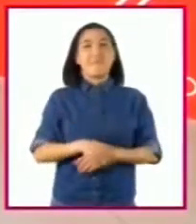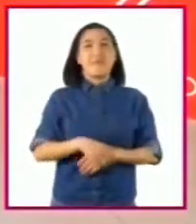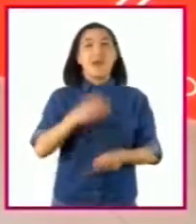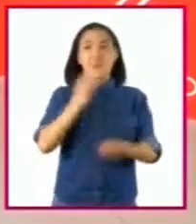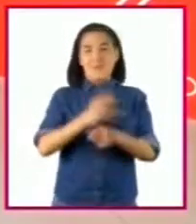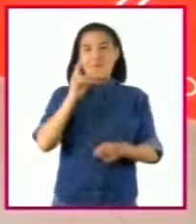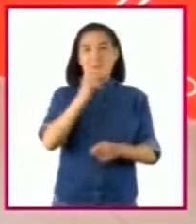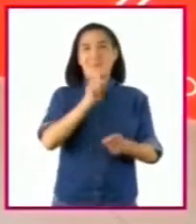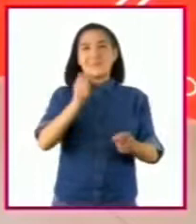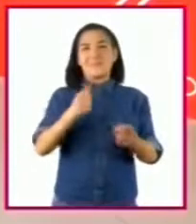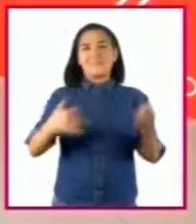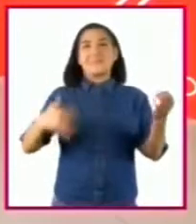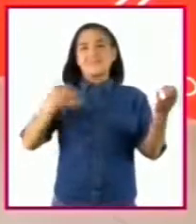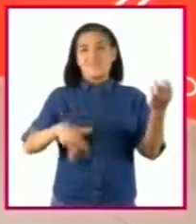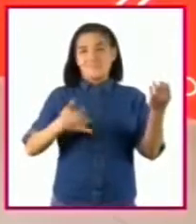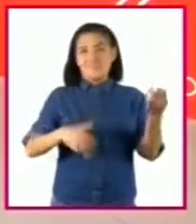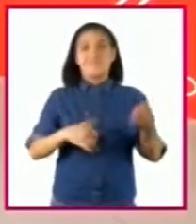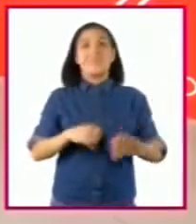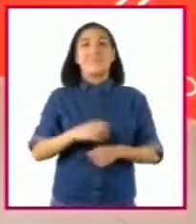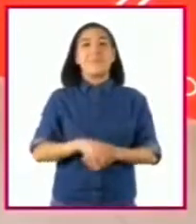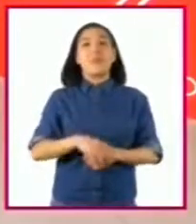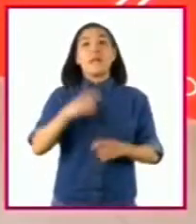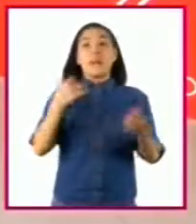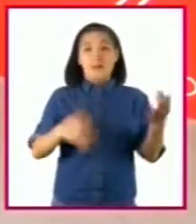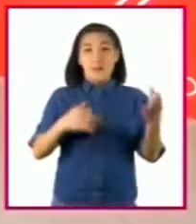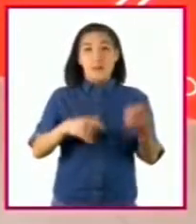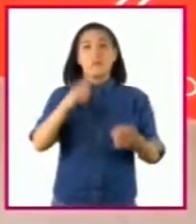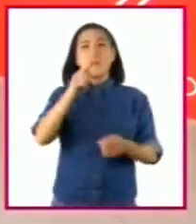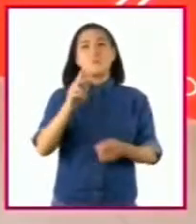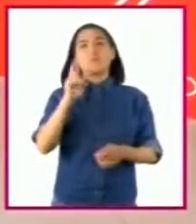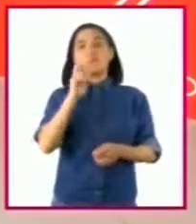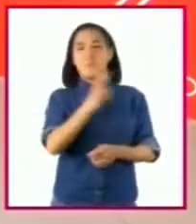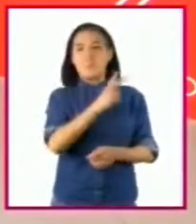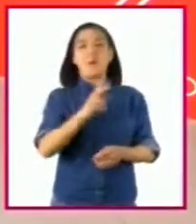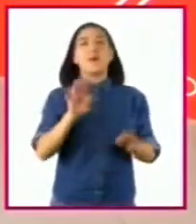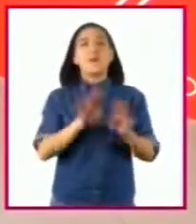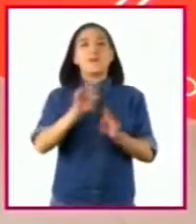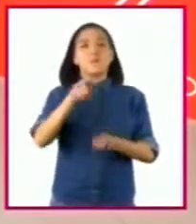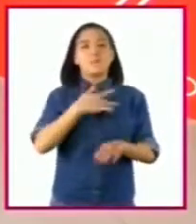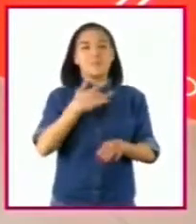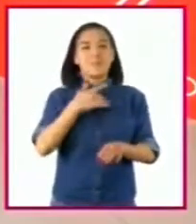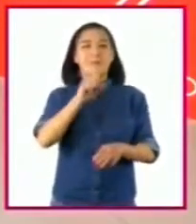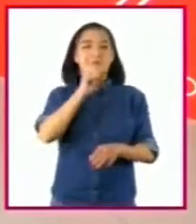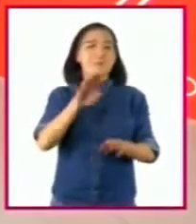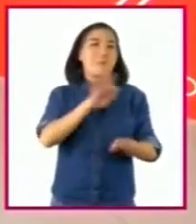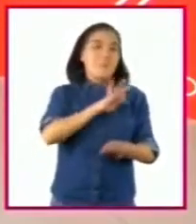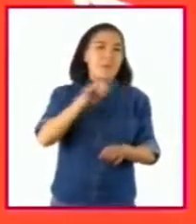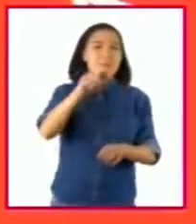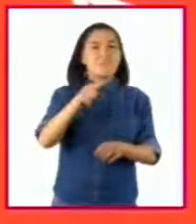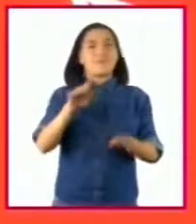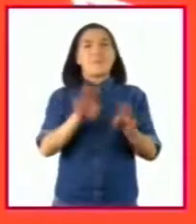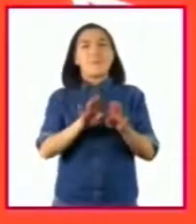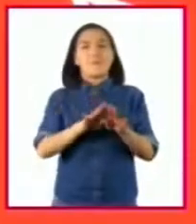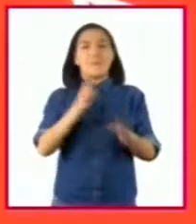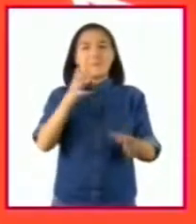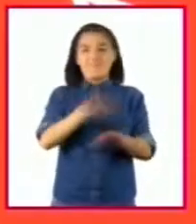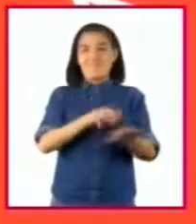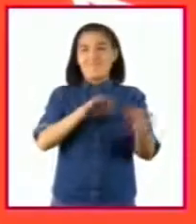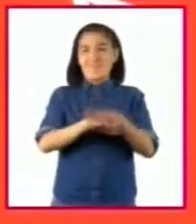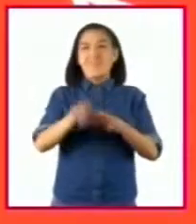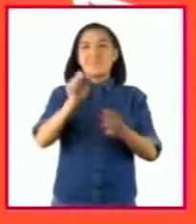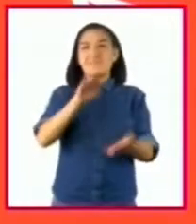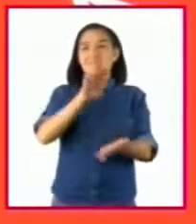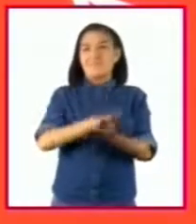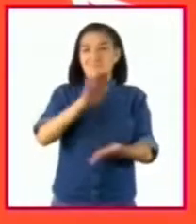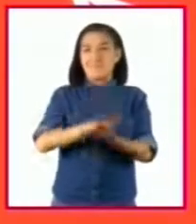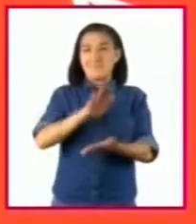guitarras. Mientras la escuchan, intenten seguir el ritmo con sus pies o con su cabeza. Yo en esta ocasión